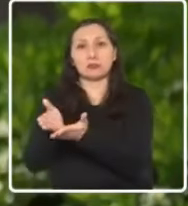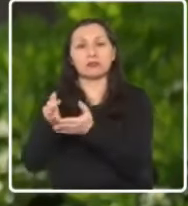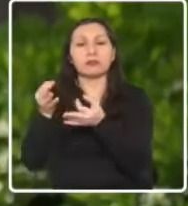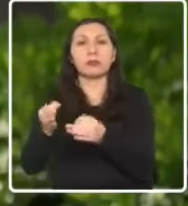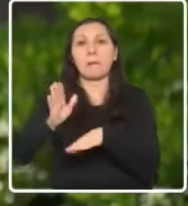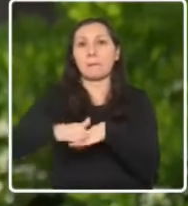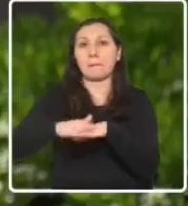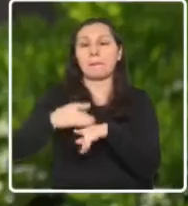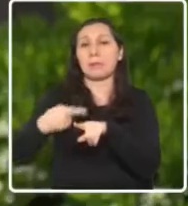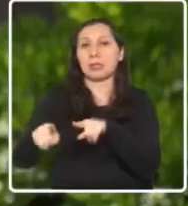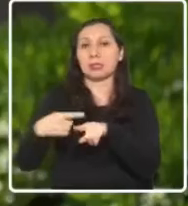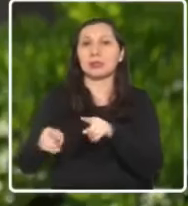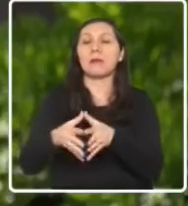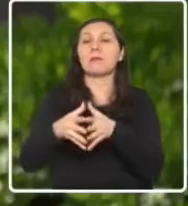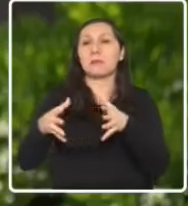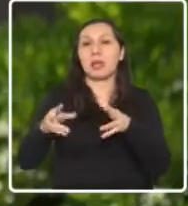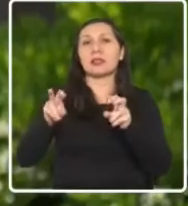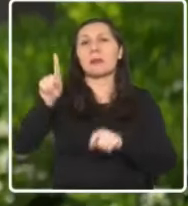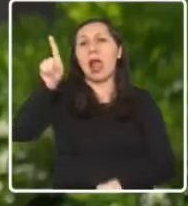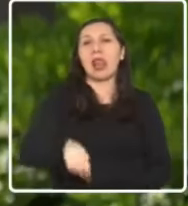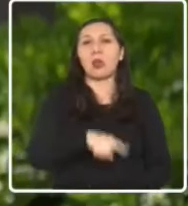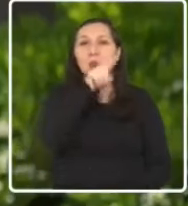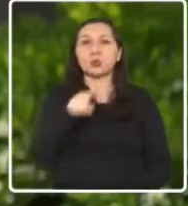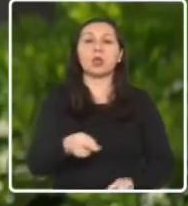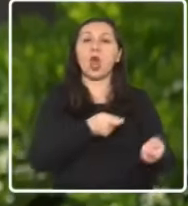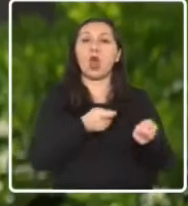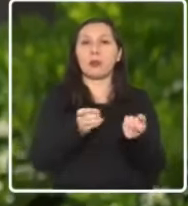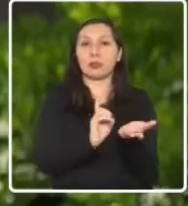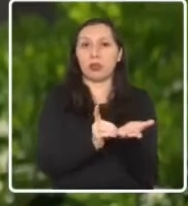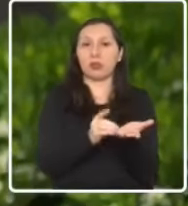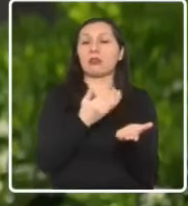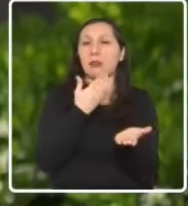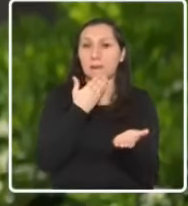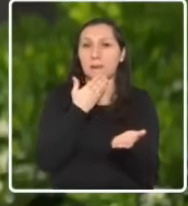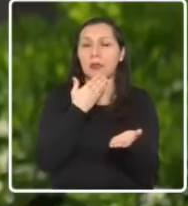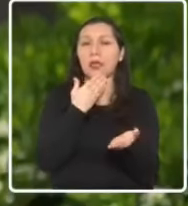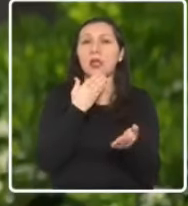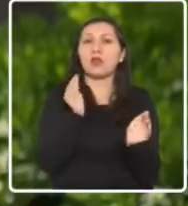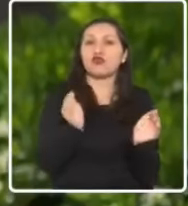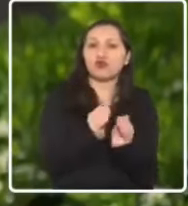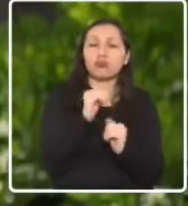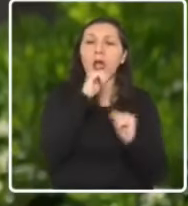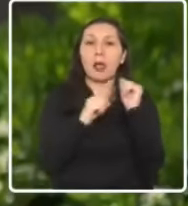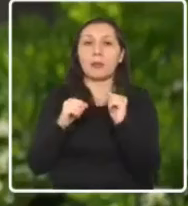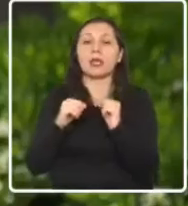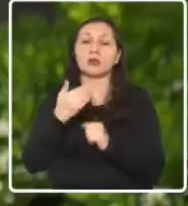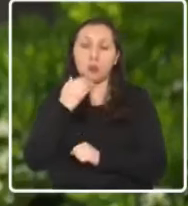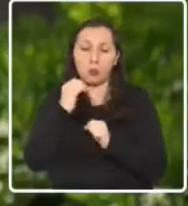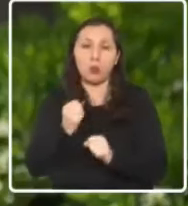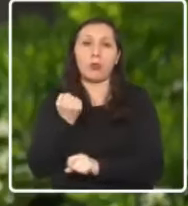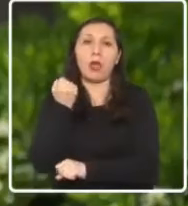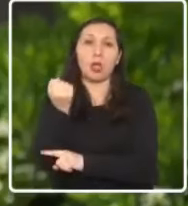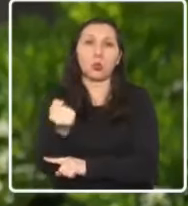préstamos, se amplía la figura de clausura para aplicarse al comercio digital, Los microempresarios pueden solicitar ayuda por